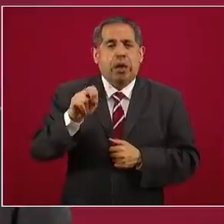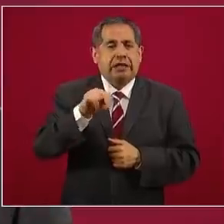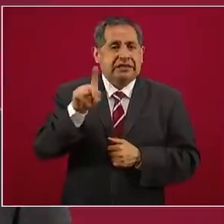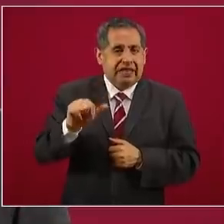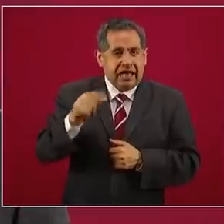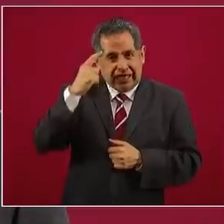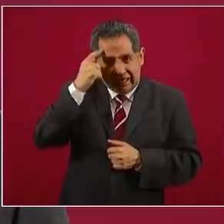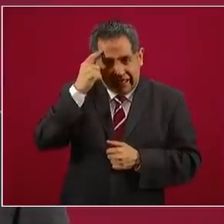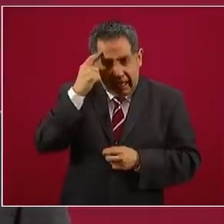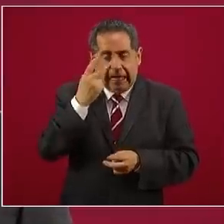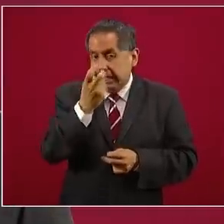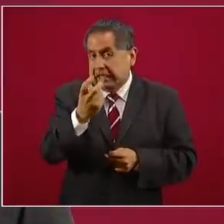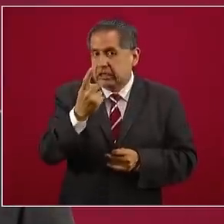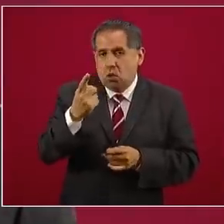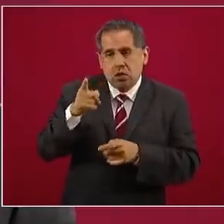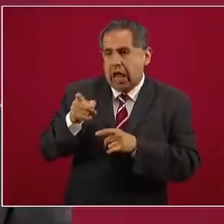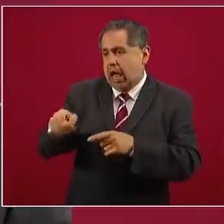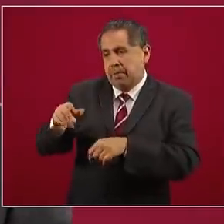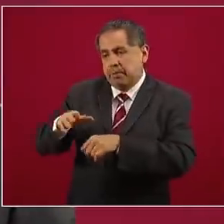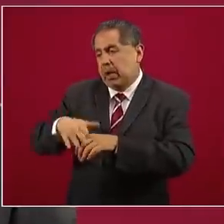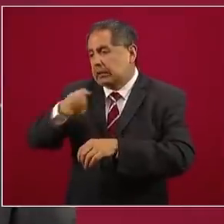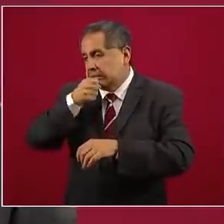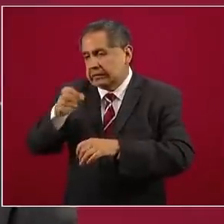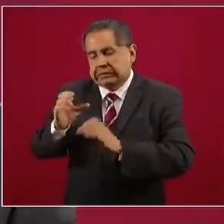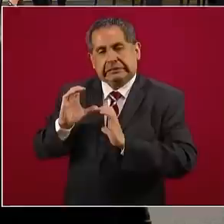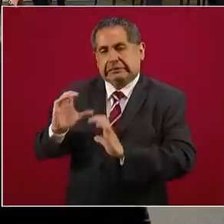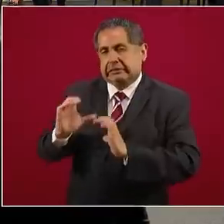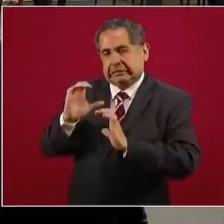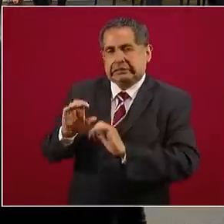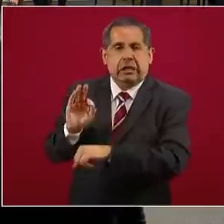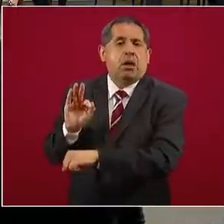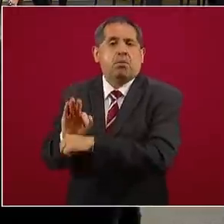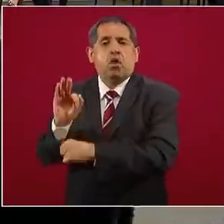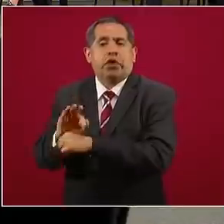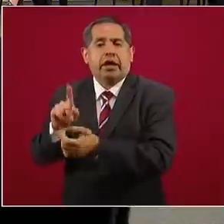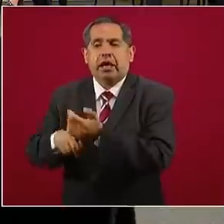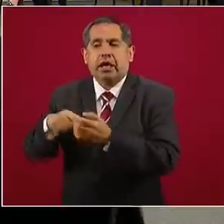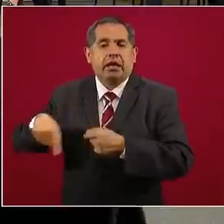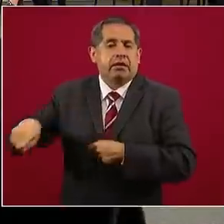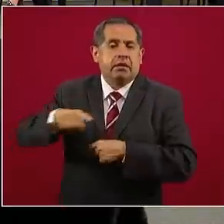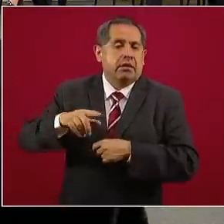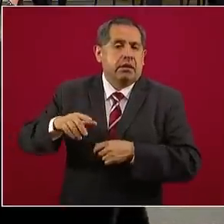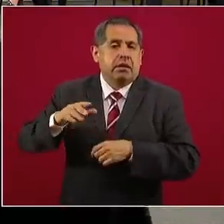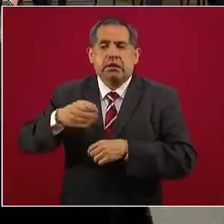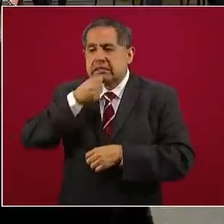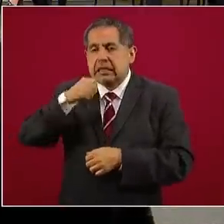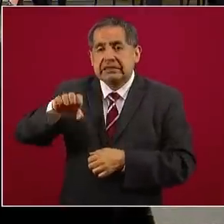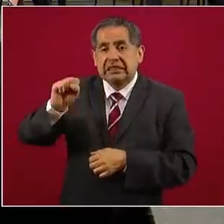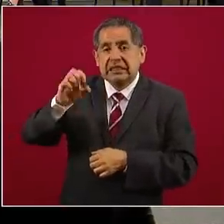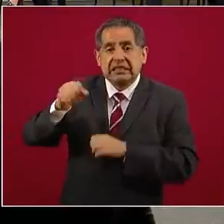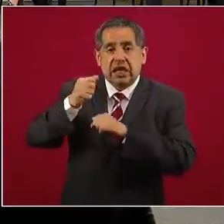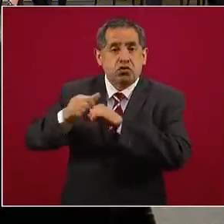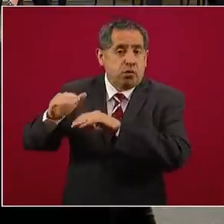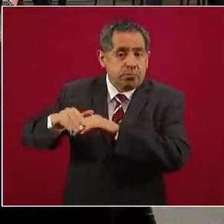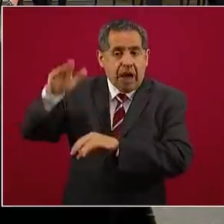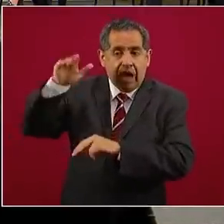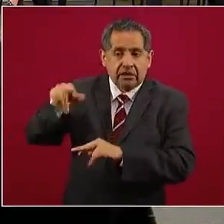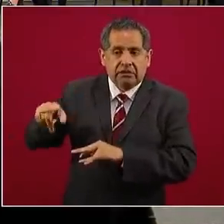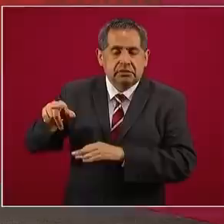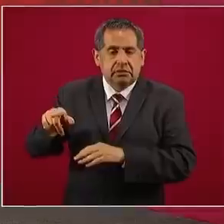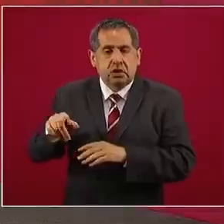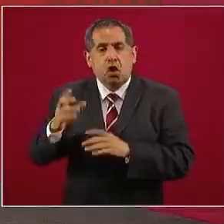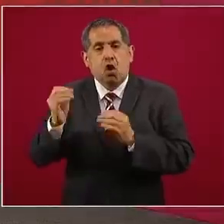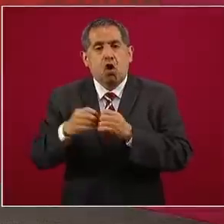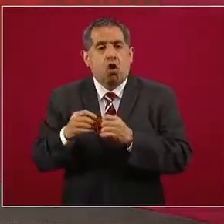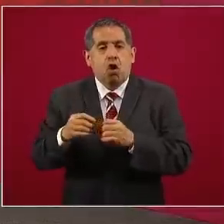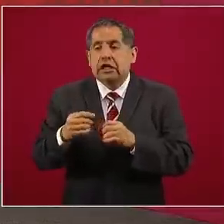las estrategias. Se utiliza para proteger a personas mayores de 60, en el caso de influenza menores